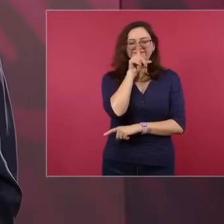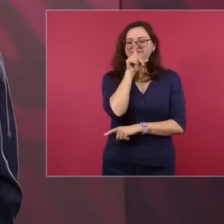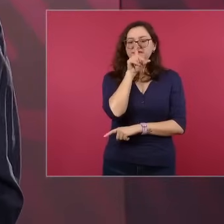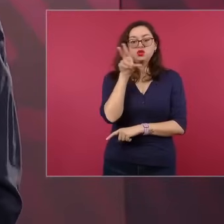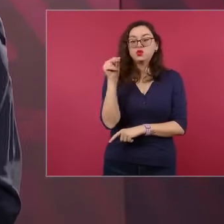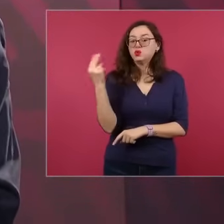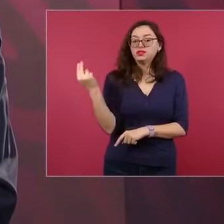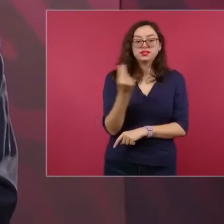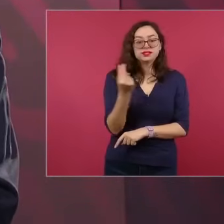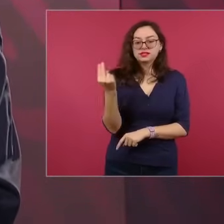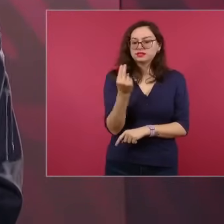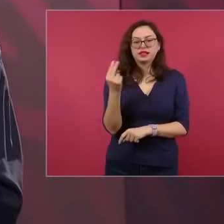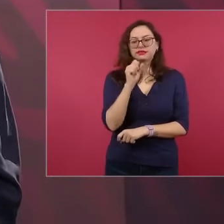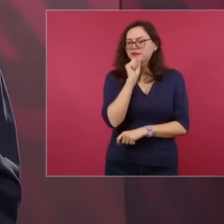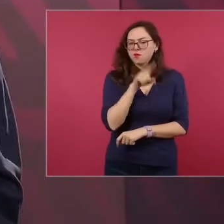Nada más es,